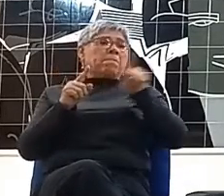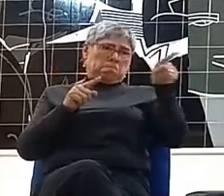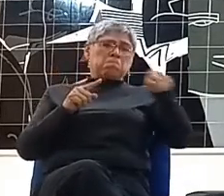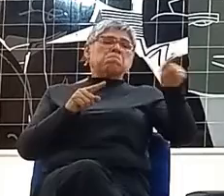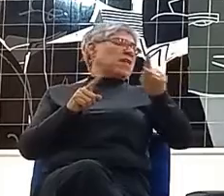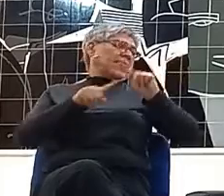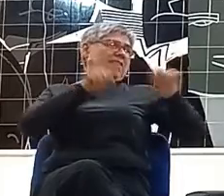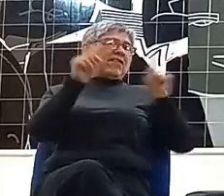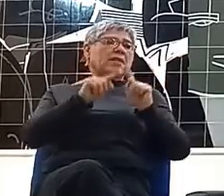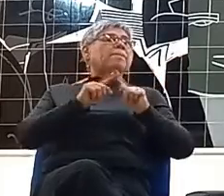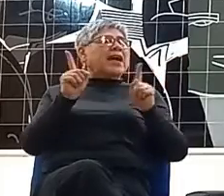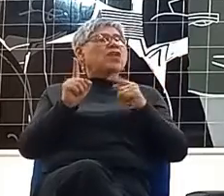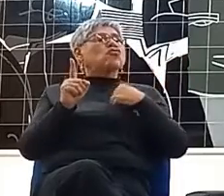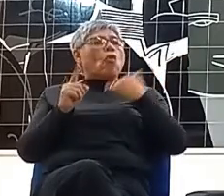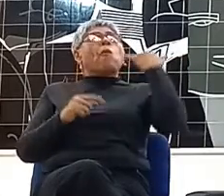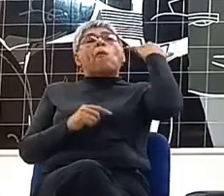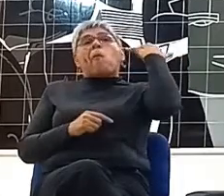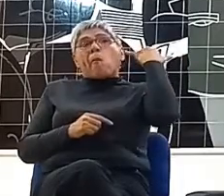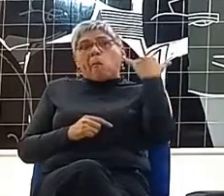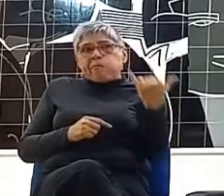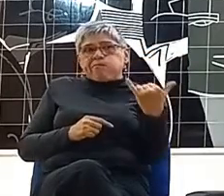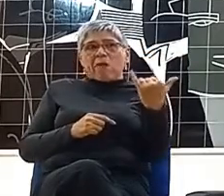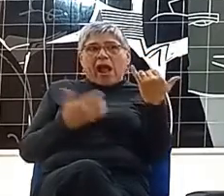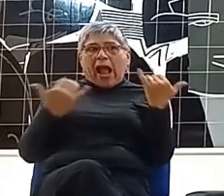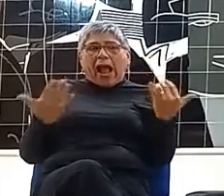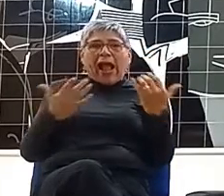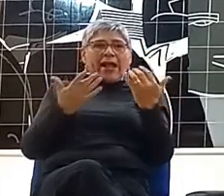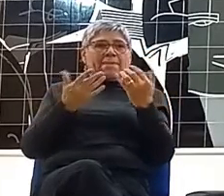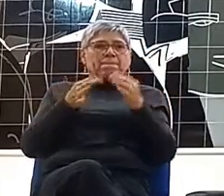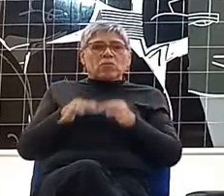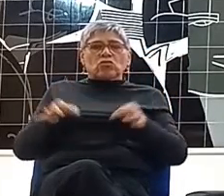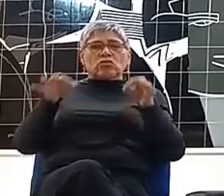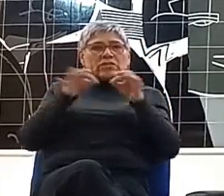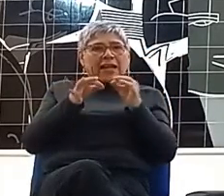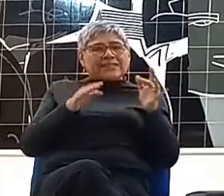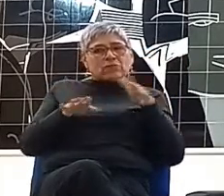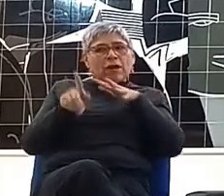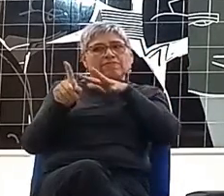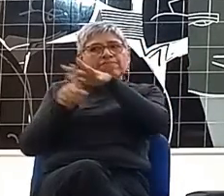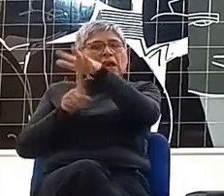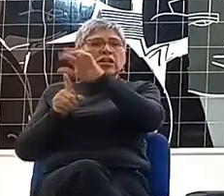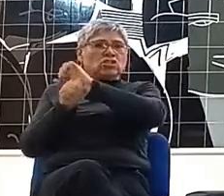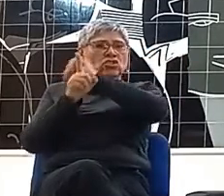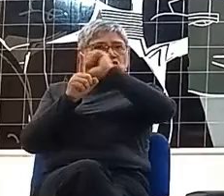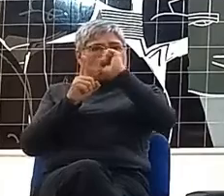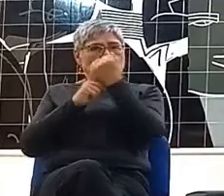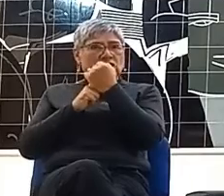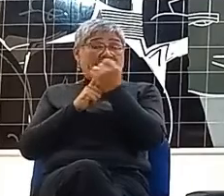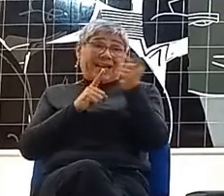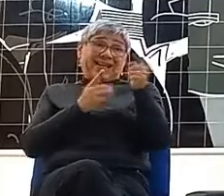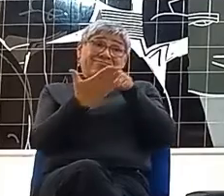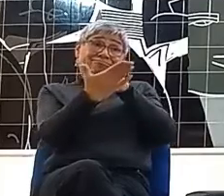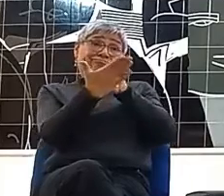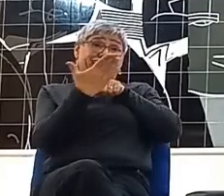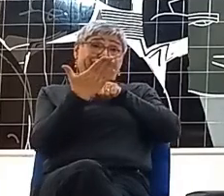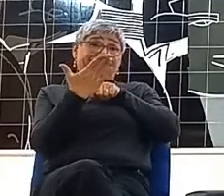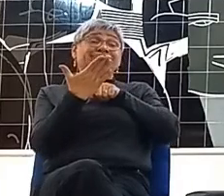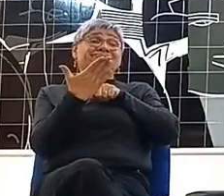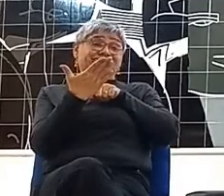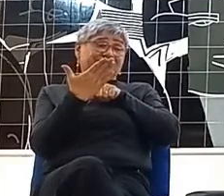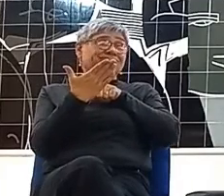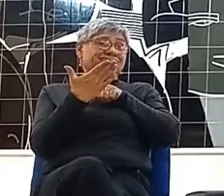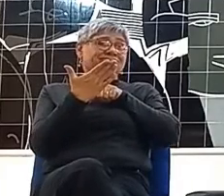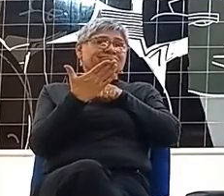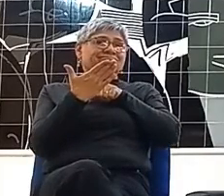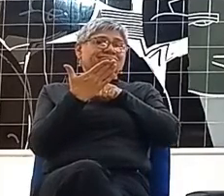existencia, sé que su papel social, creo que nos sirvieron de modelos previos